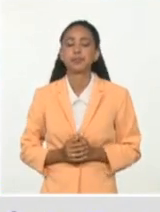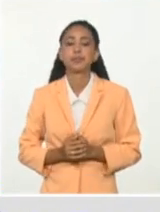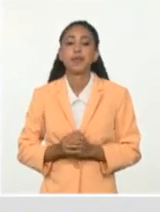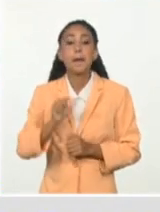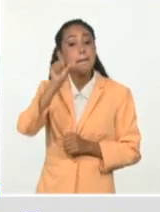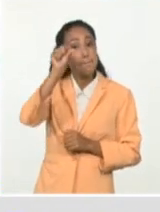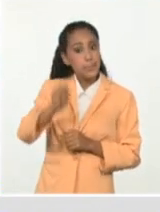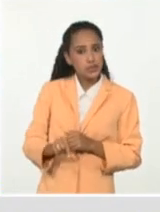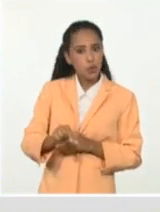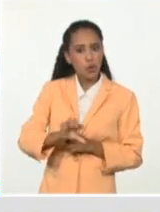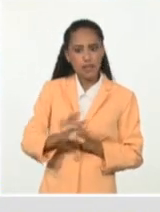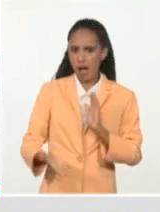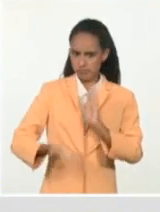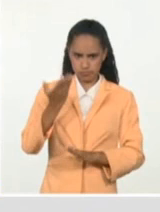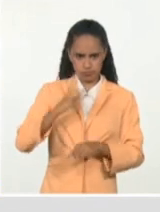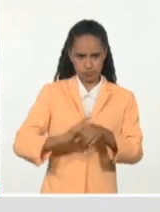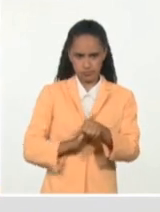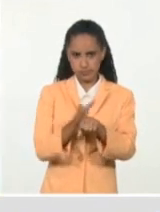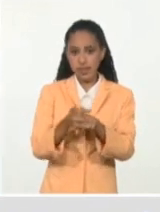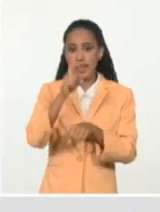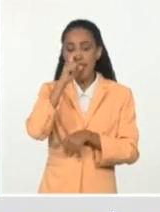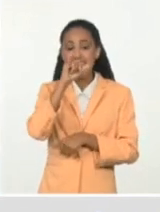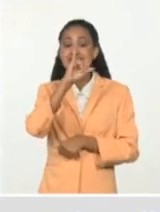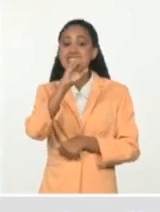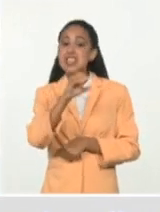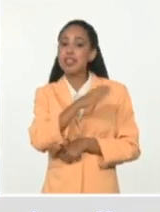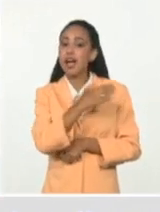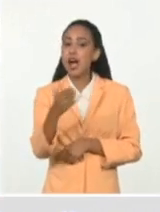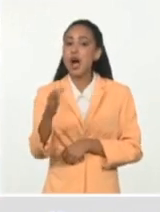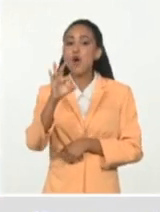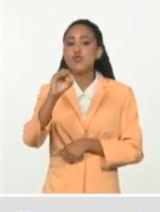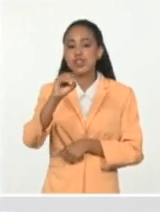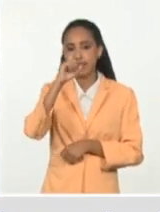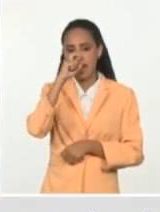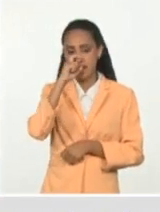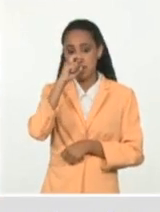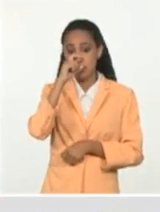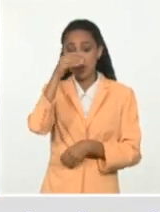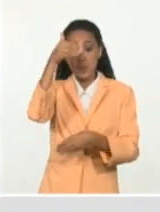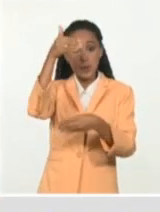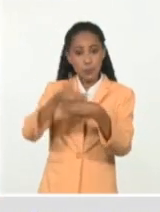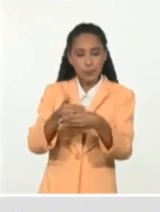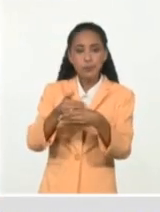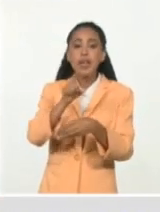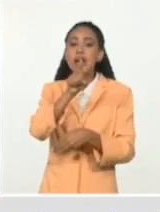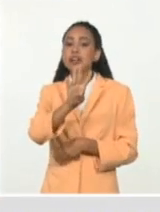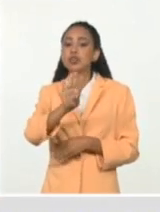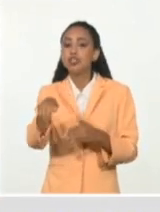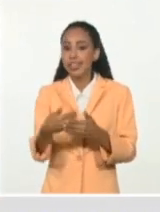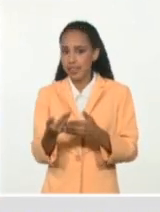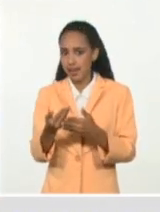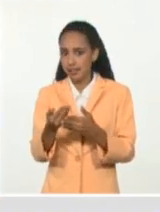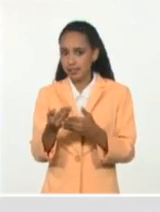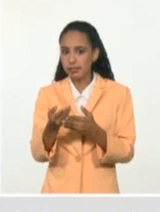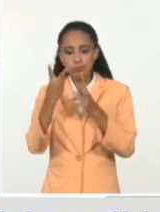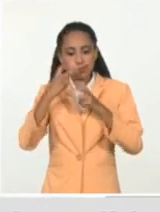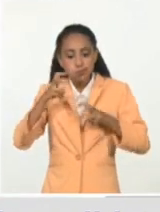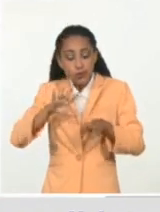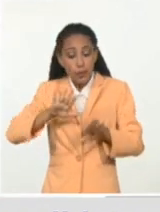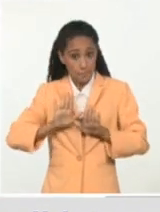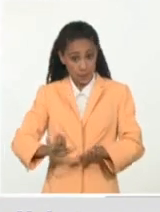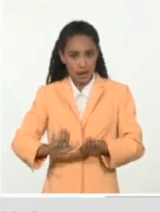convalecientes entre 60 y 80 años. Se hizo un corte a los 14 días de este estudio para demostrar que la vacuna